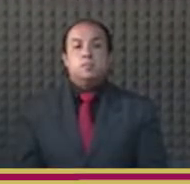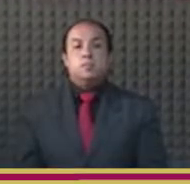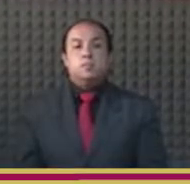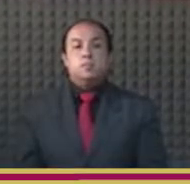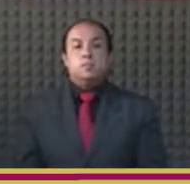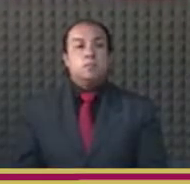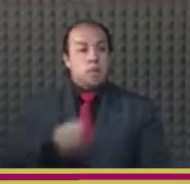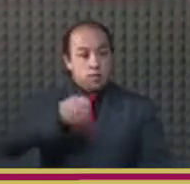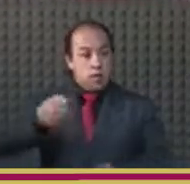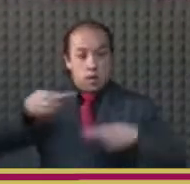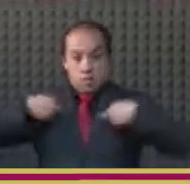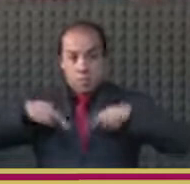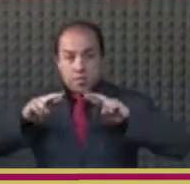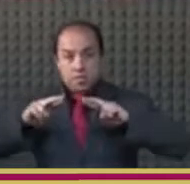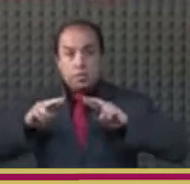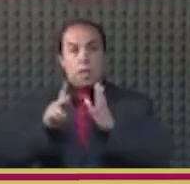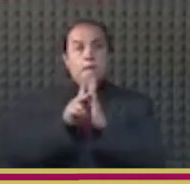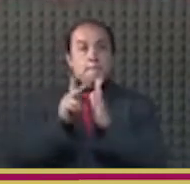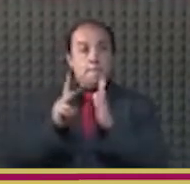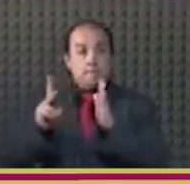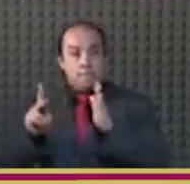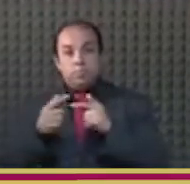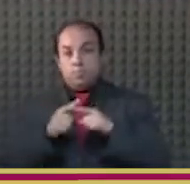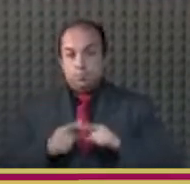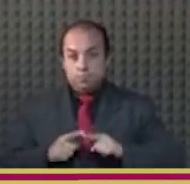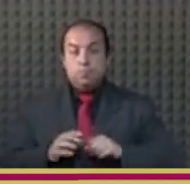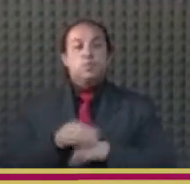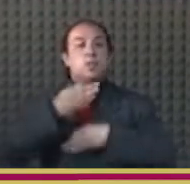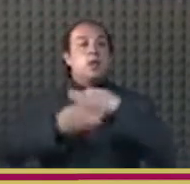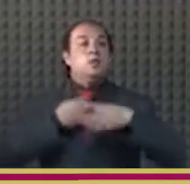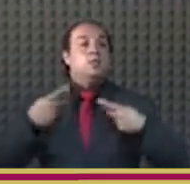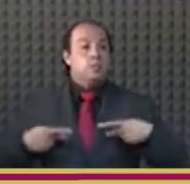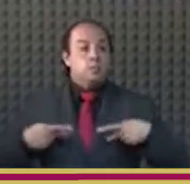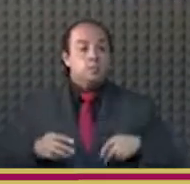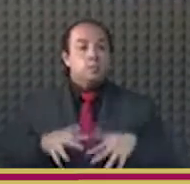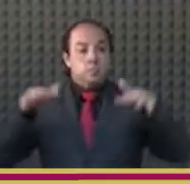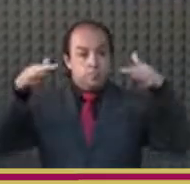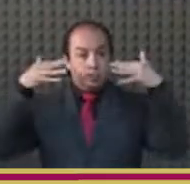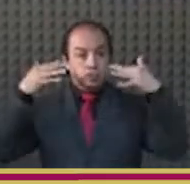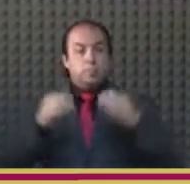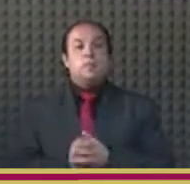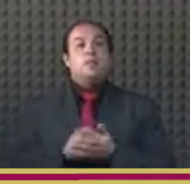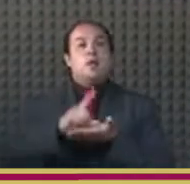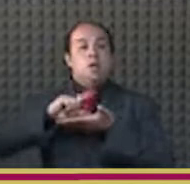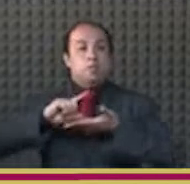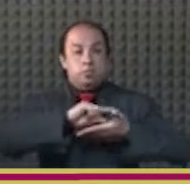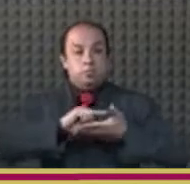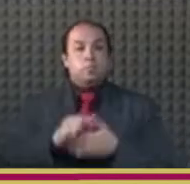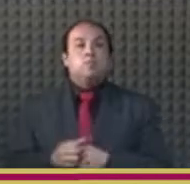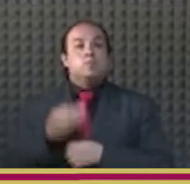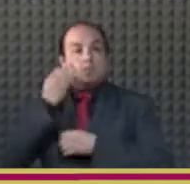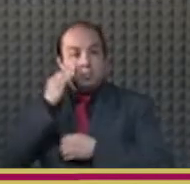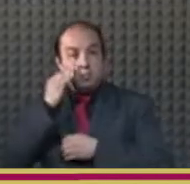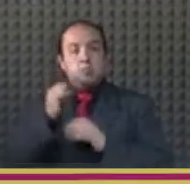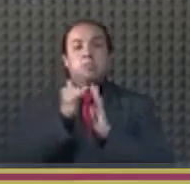Saludamos a los representantes de medios de comunicación y a todas las personas que nos siguen a través de las